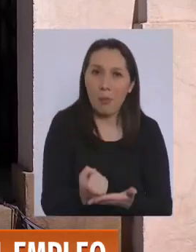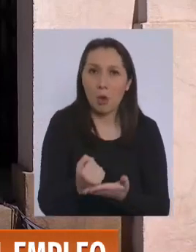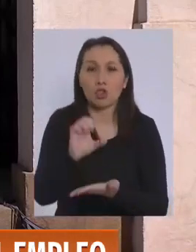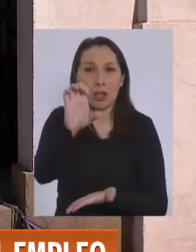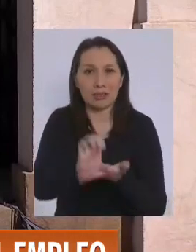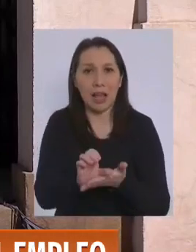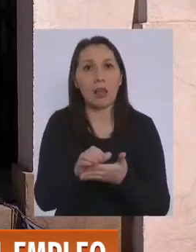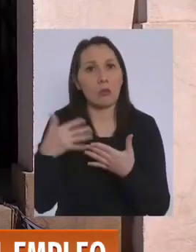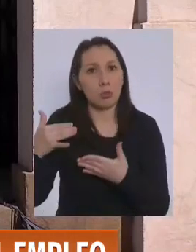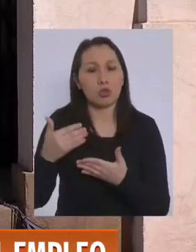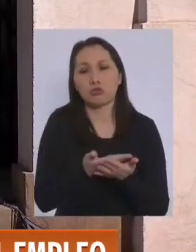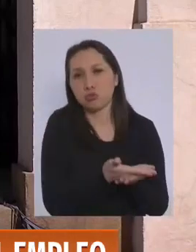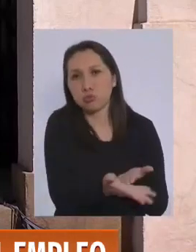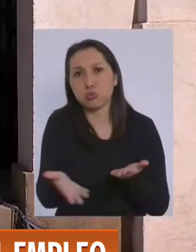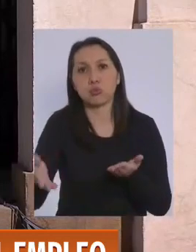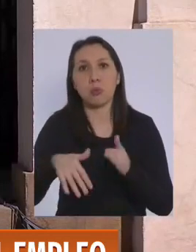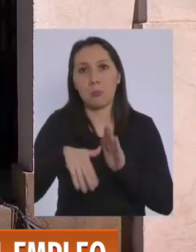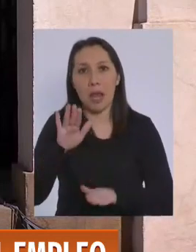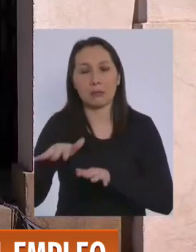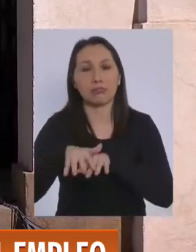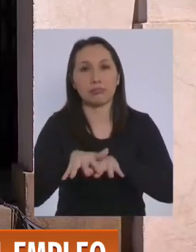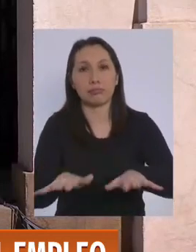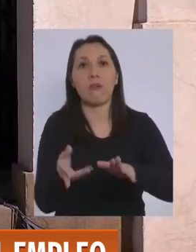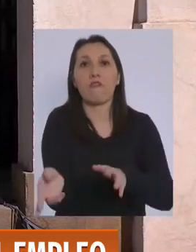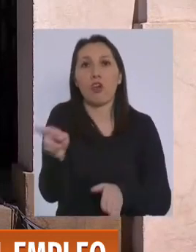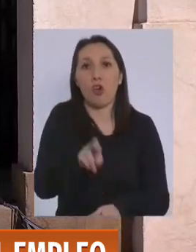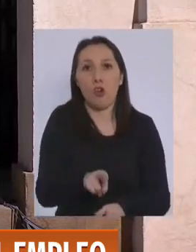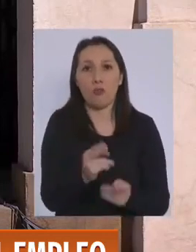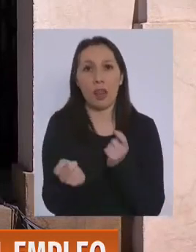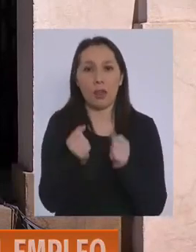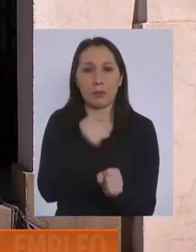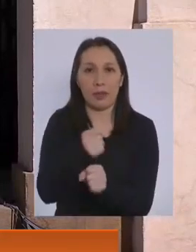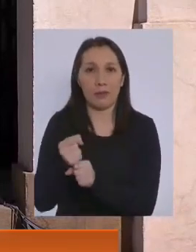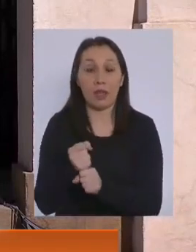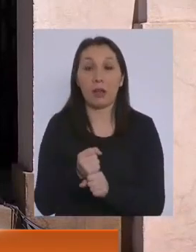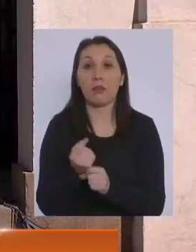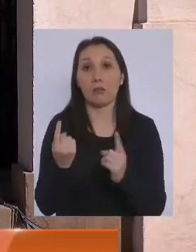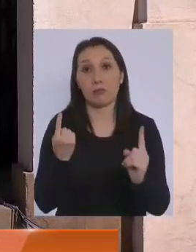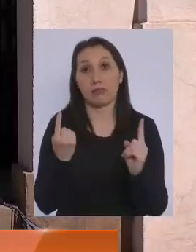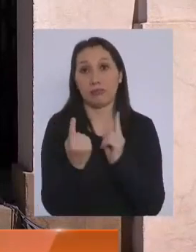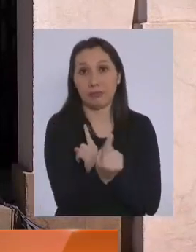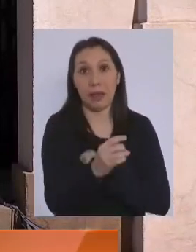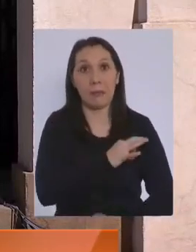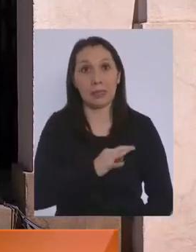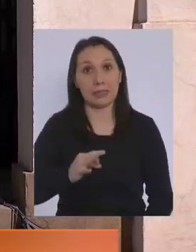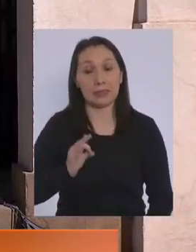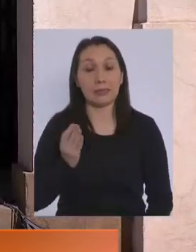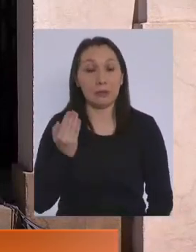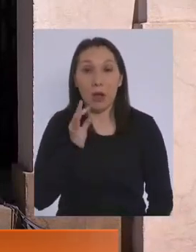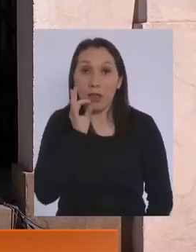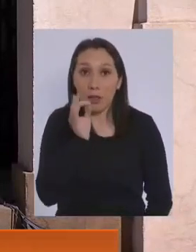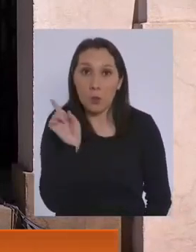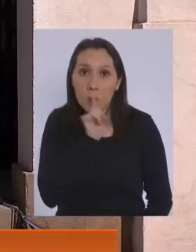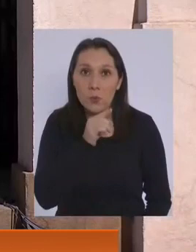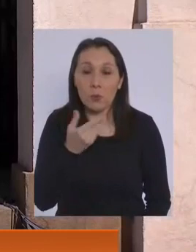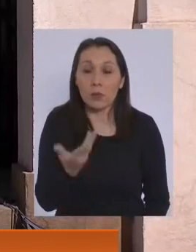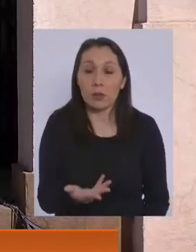generosa, masiva, para poder recuperar nuestro empleo. Y termino antes de darle la palabra a la ministra, diciendo